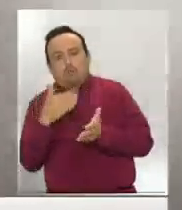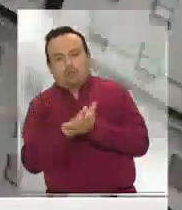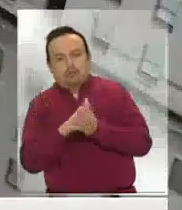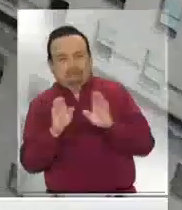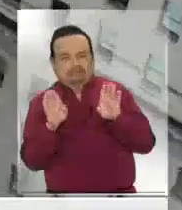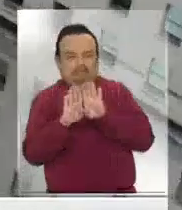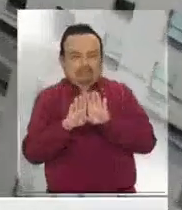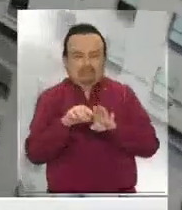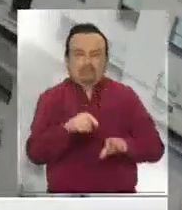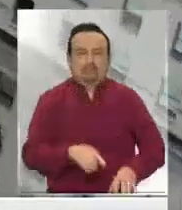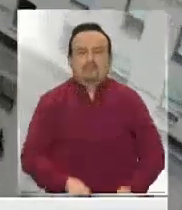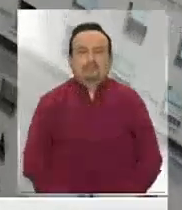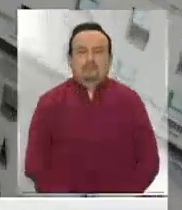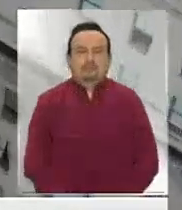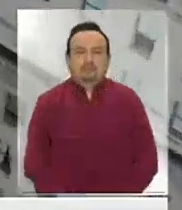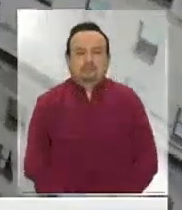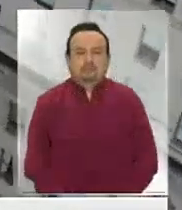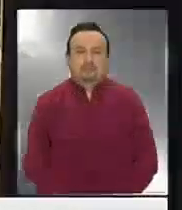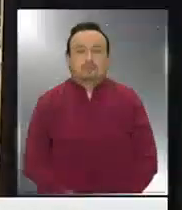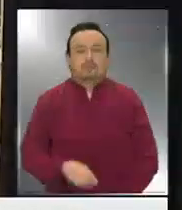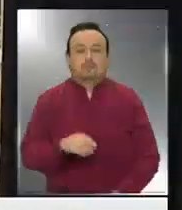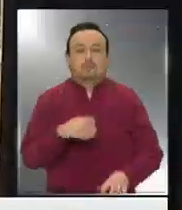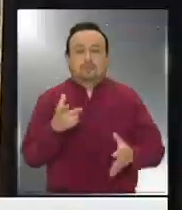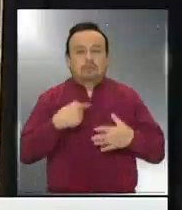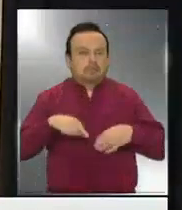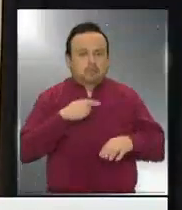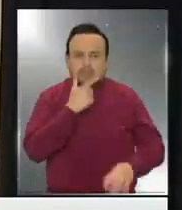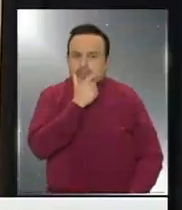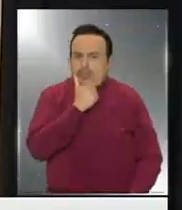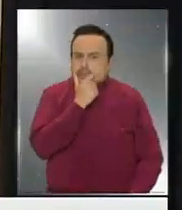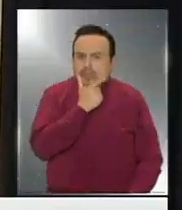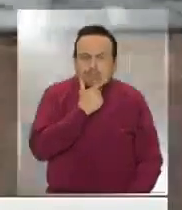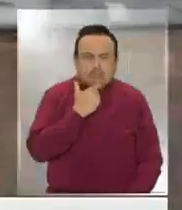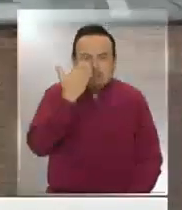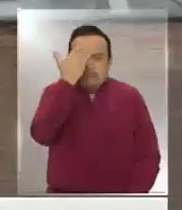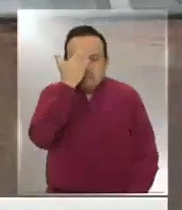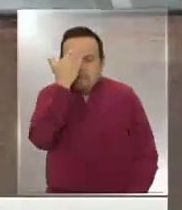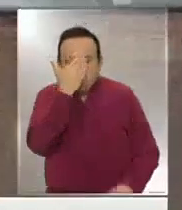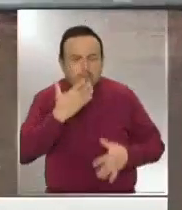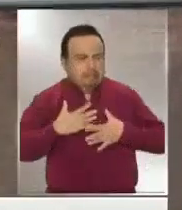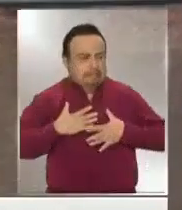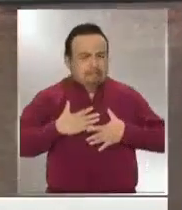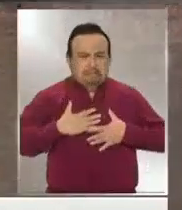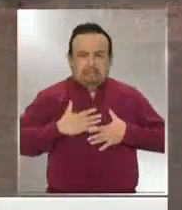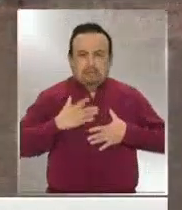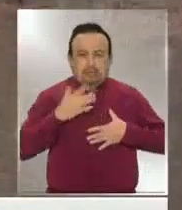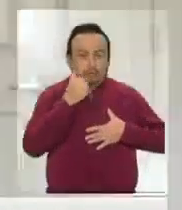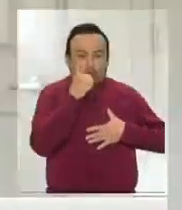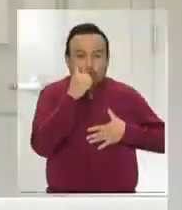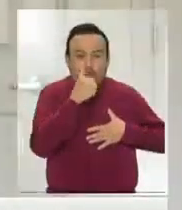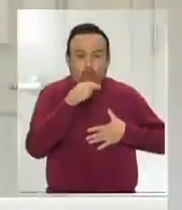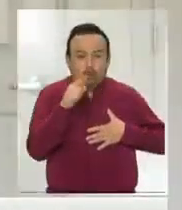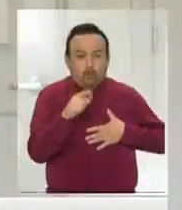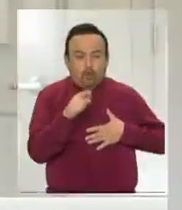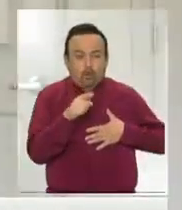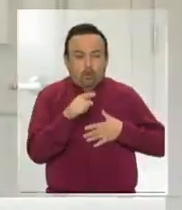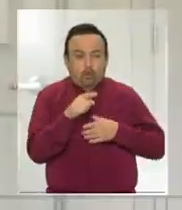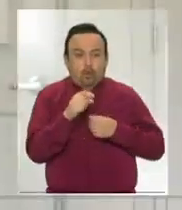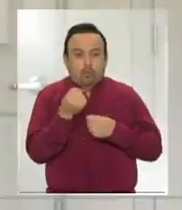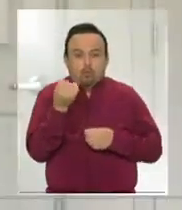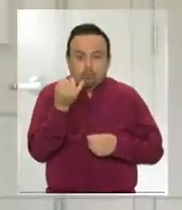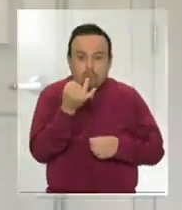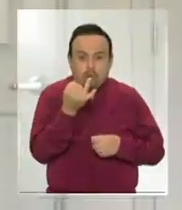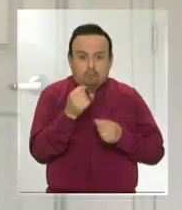ese. Hay una sensación de incertidumbre, hay mucho miedo. Todos los días vemos que los casos